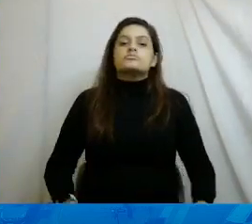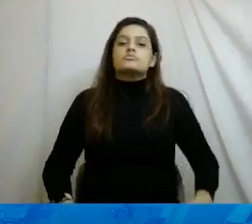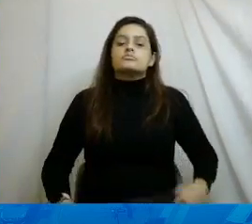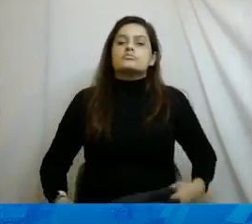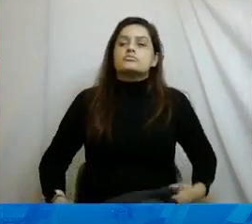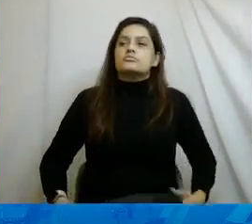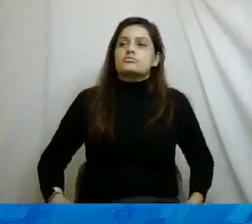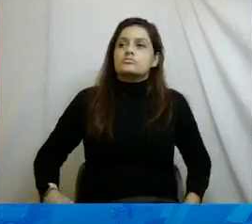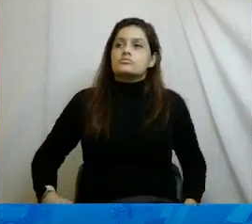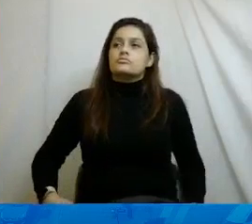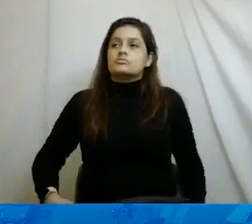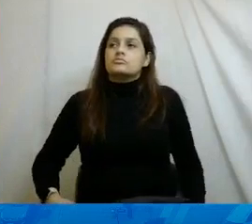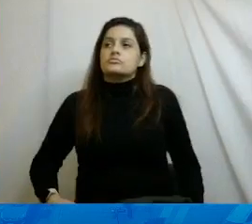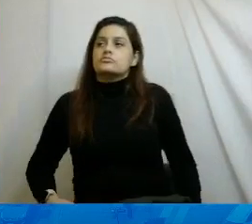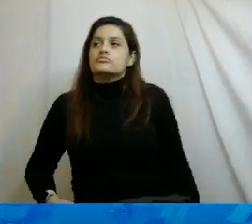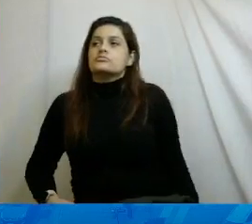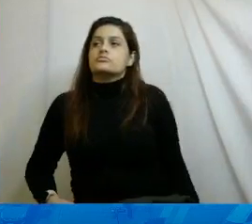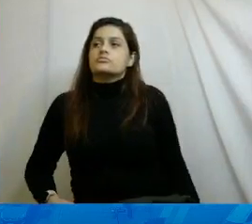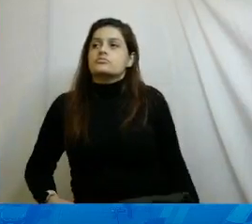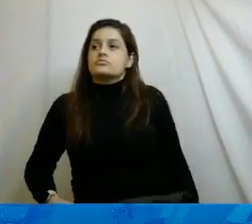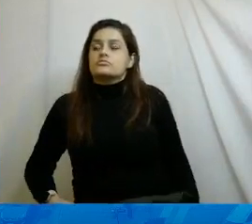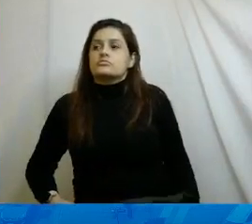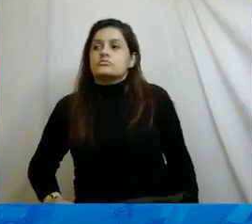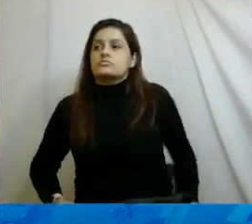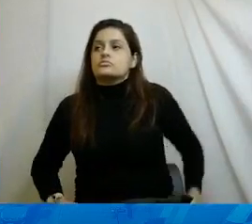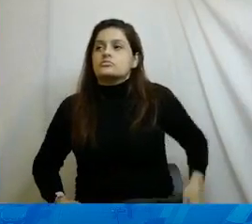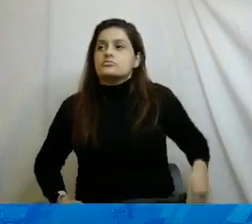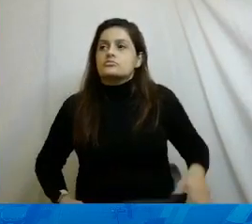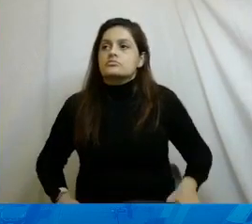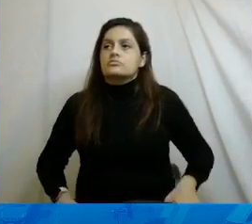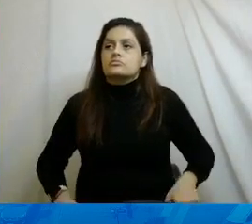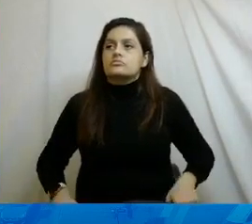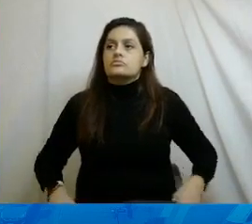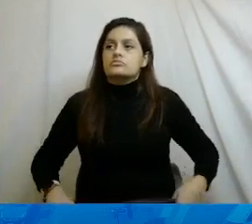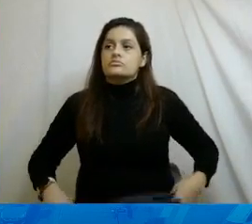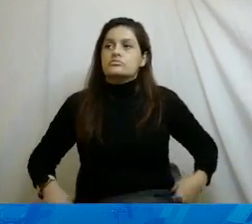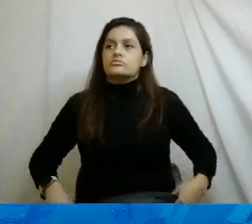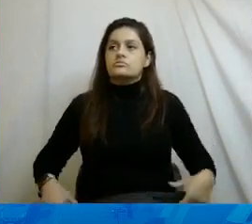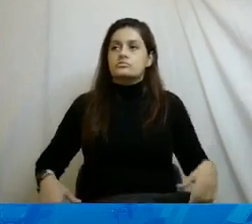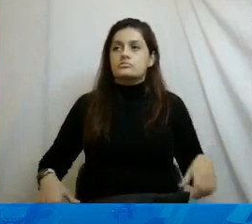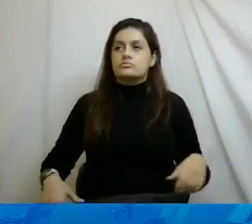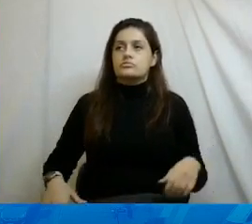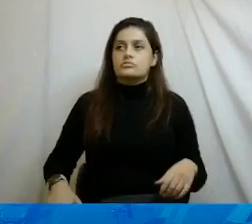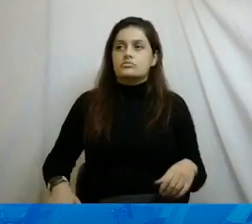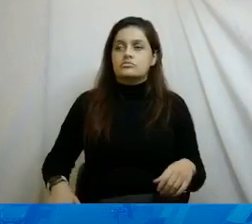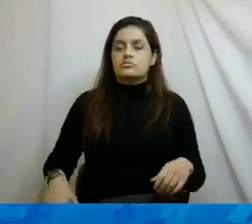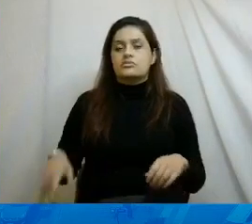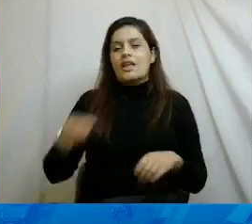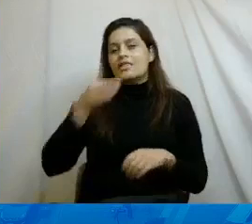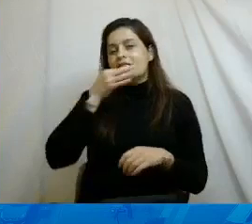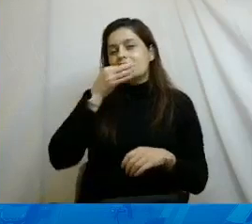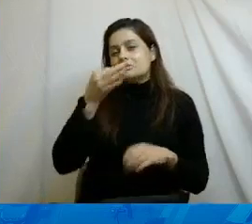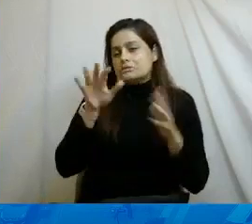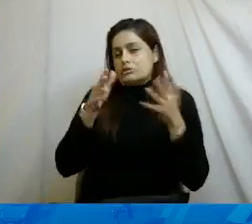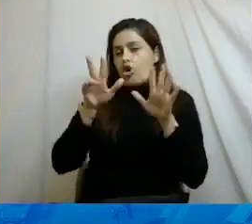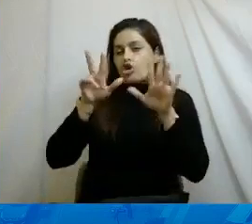yo por eso tengo la duda, porque en su momento no quedó específico, estoy hablando hace unos 8 años